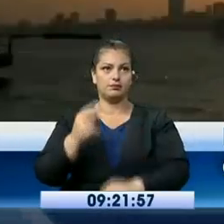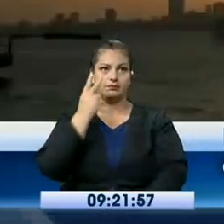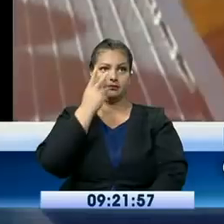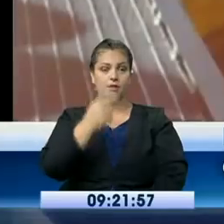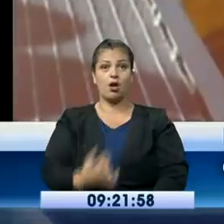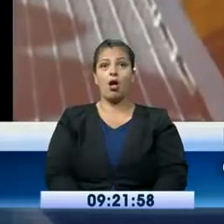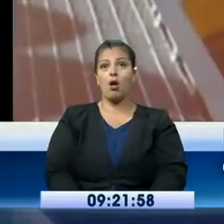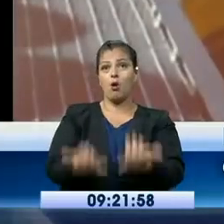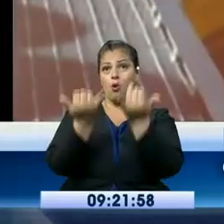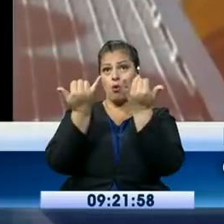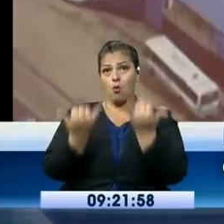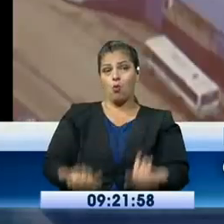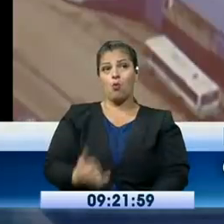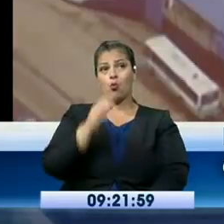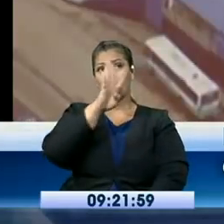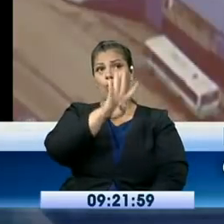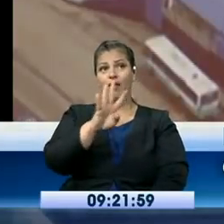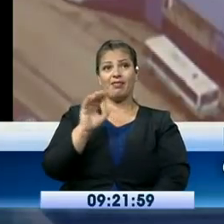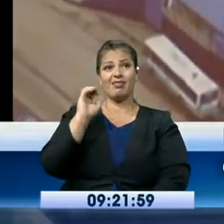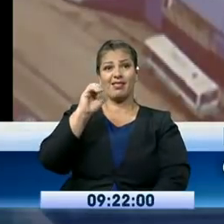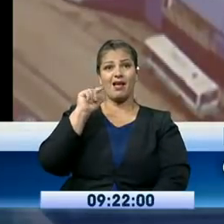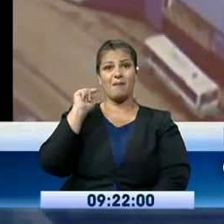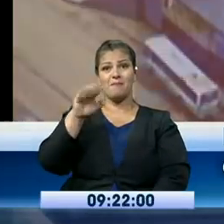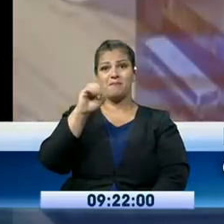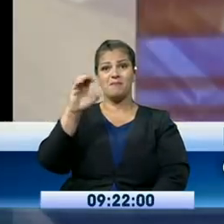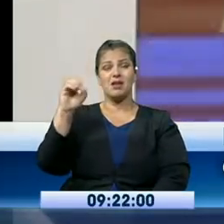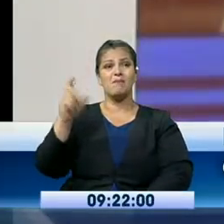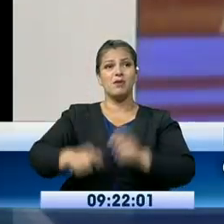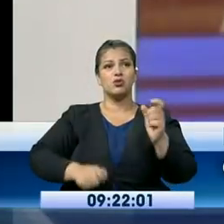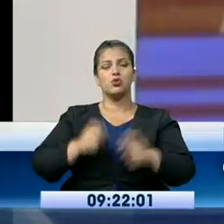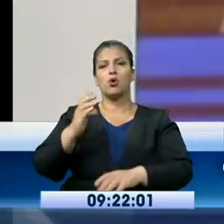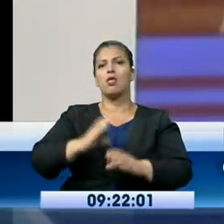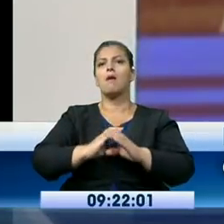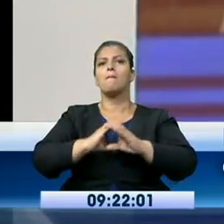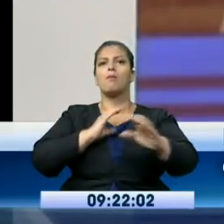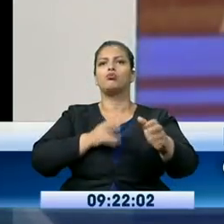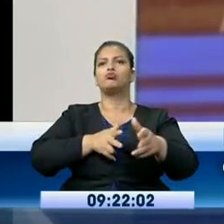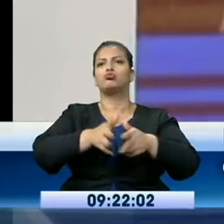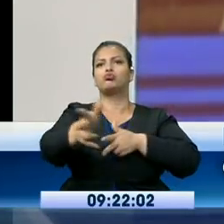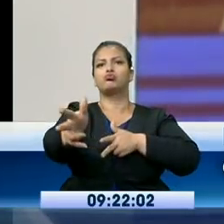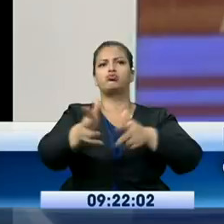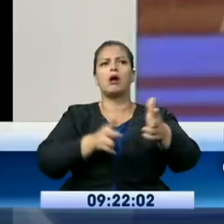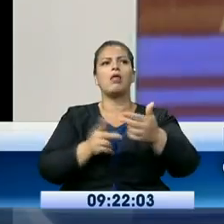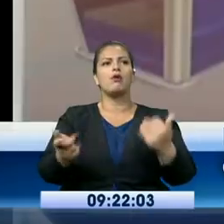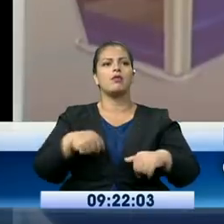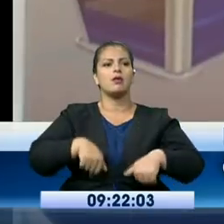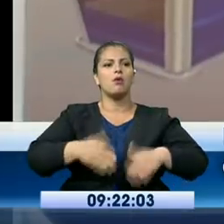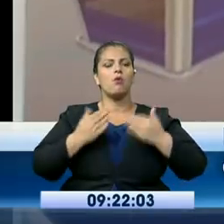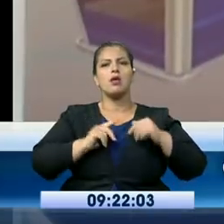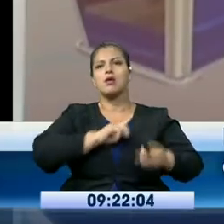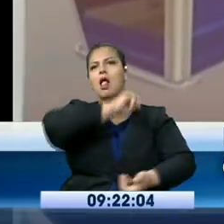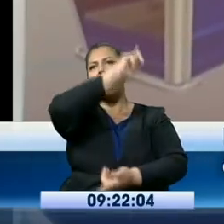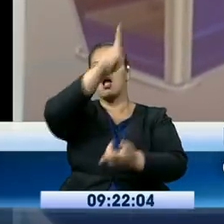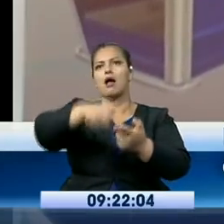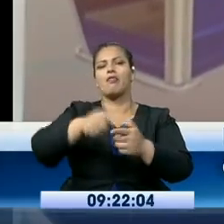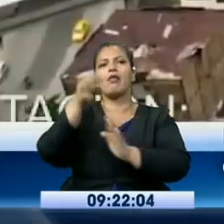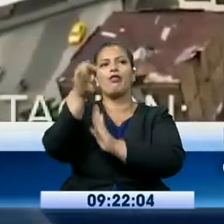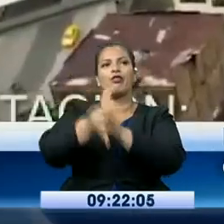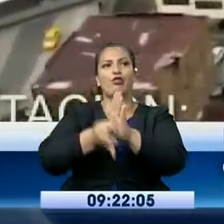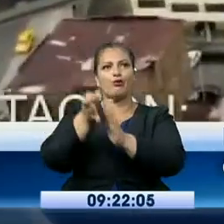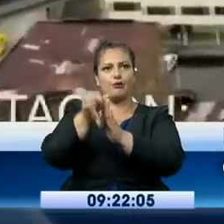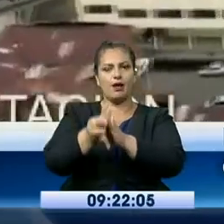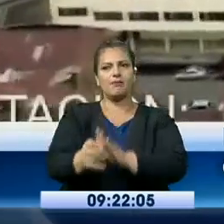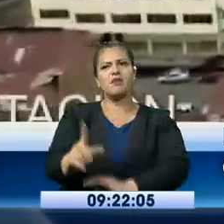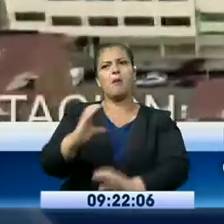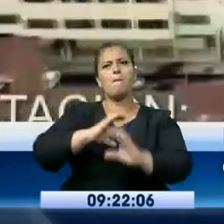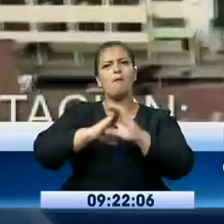viajan de durán a guayaquil y viceversa se beneficiarán en comodidad y en tiempo con una tarifa inicial es de 70